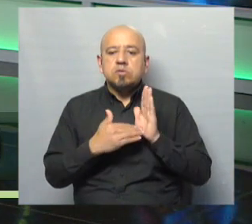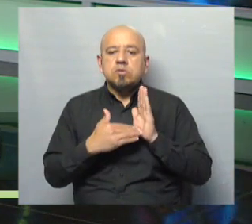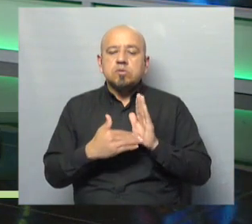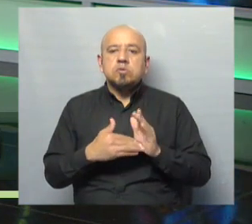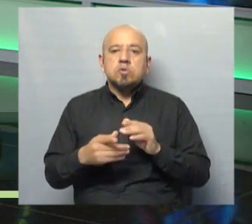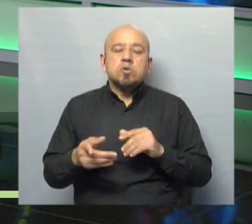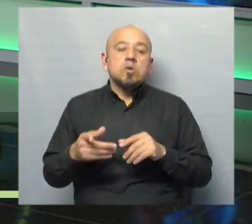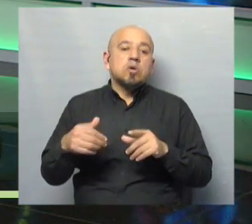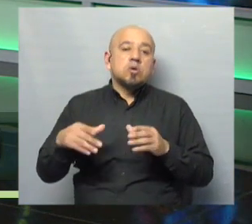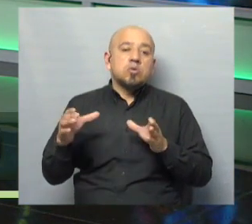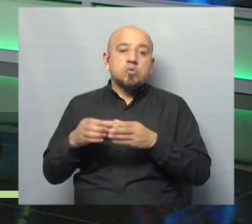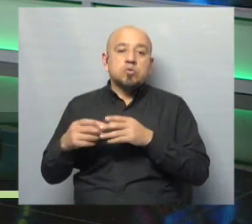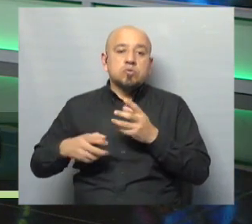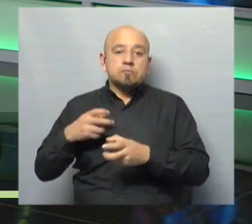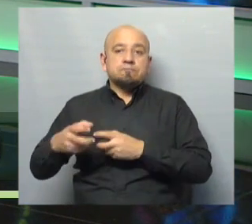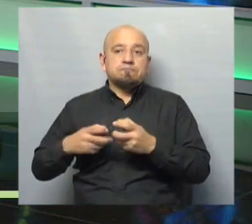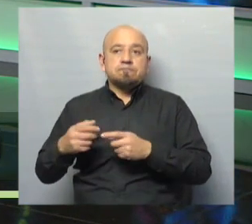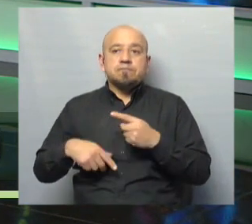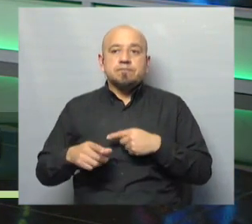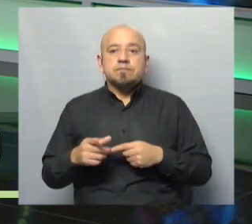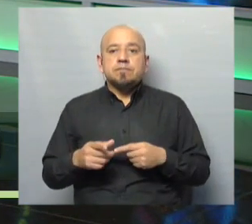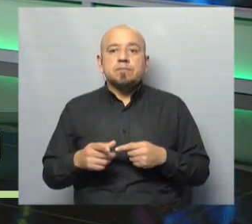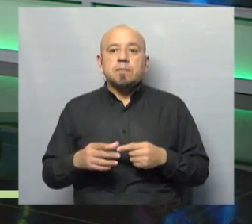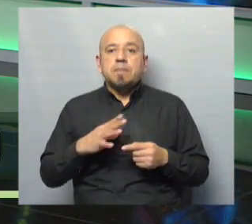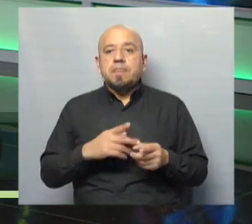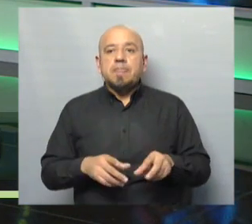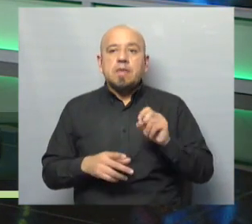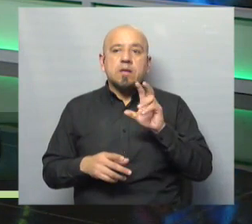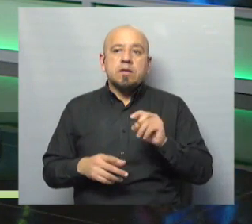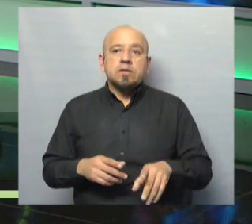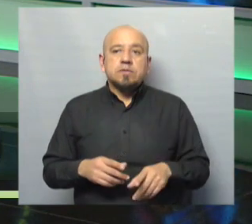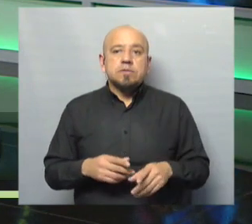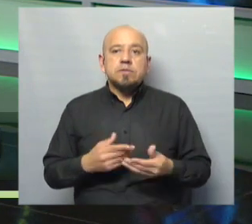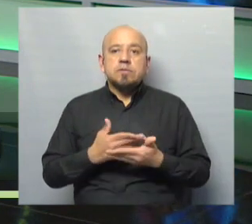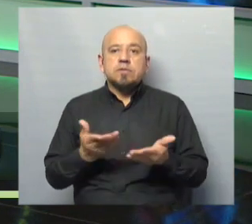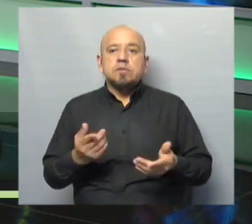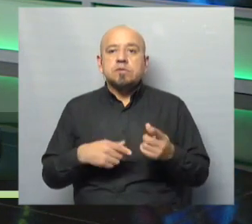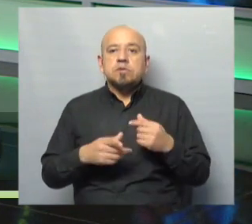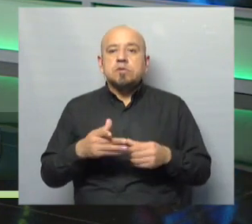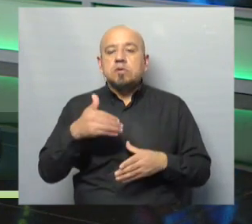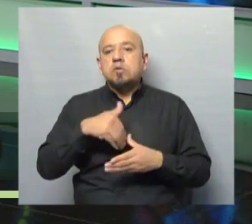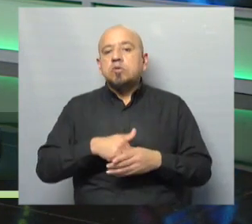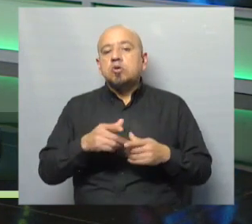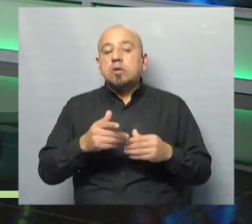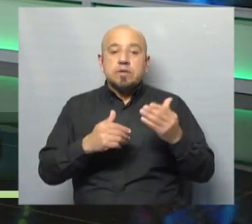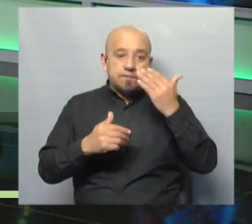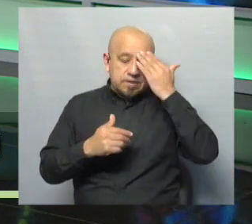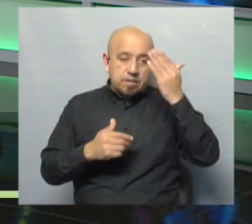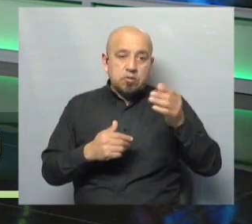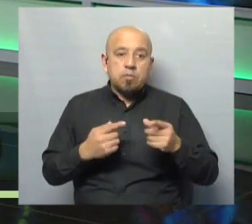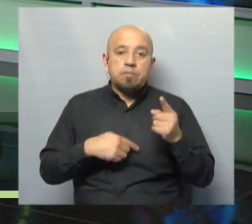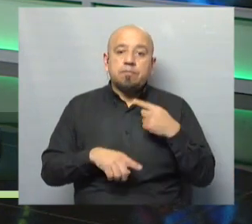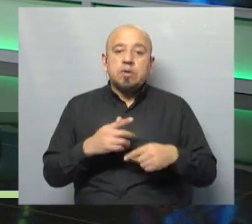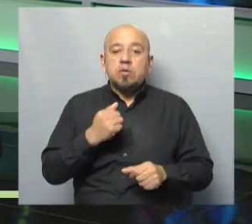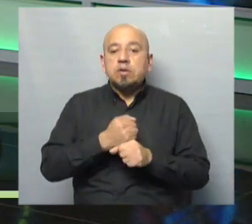de los partidos de la coalición y hay una crítica fuerte desde el lado de los votantes del frente amplio pero el